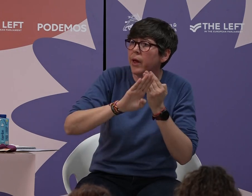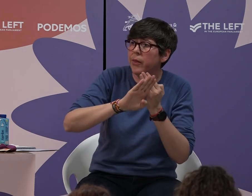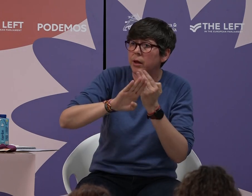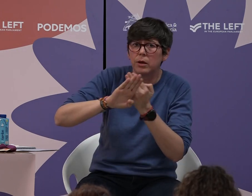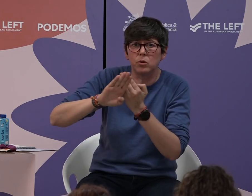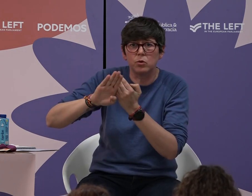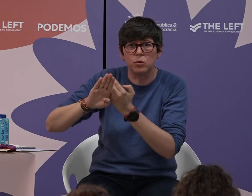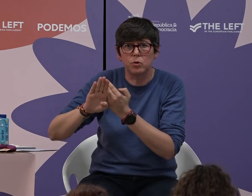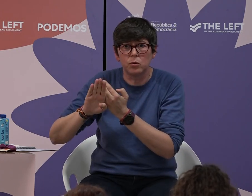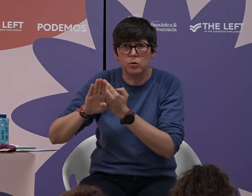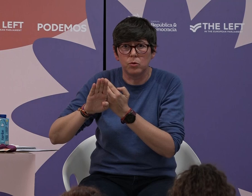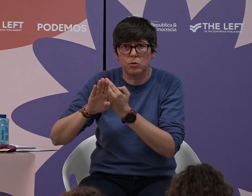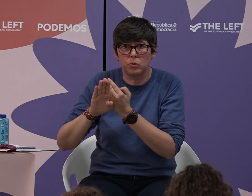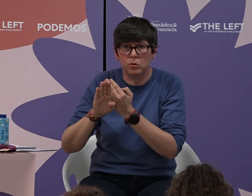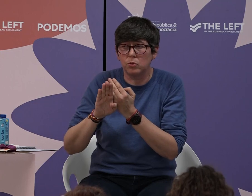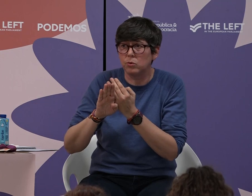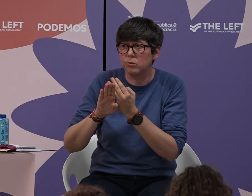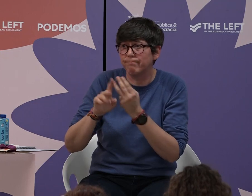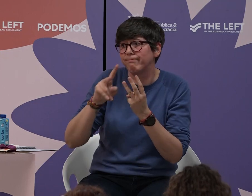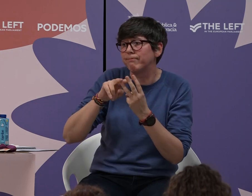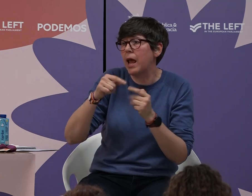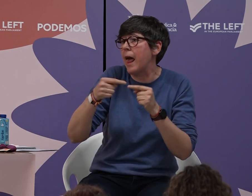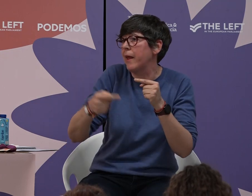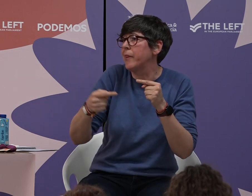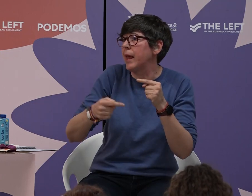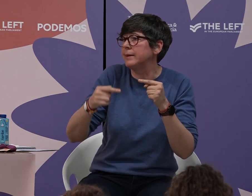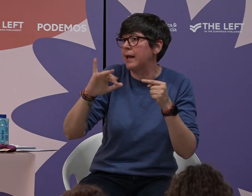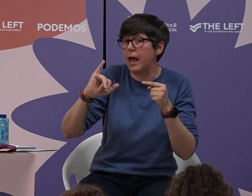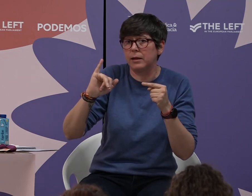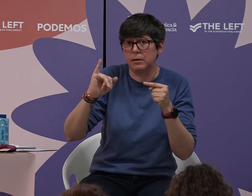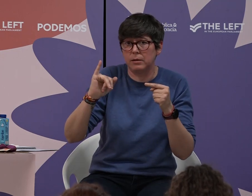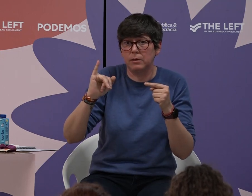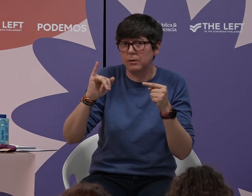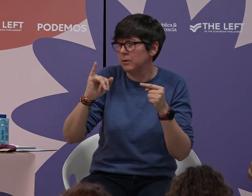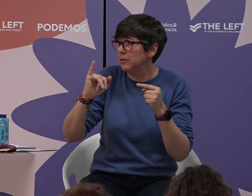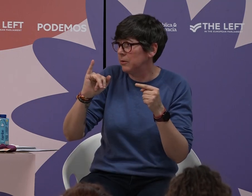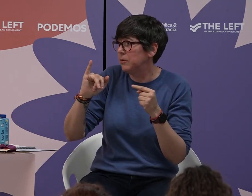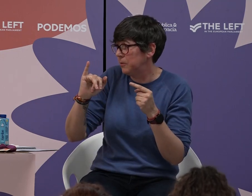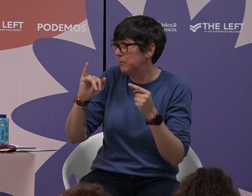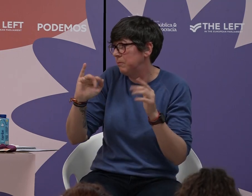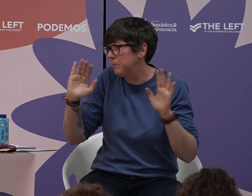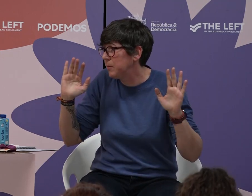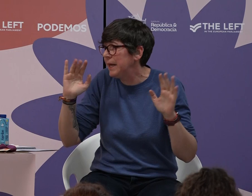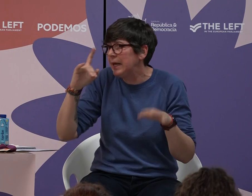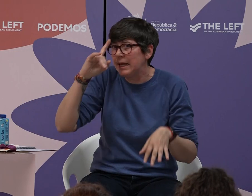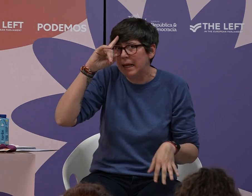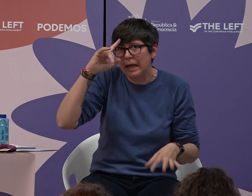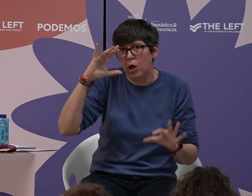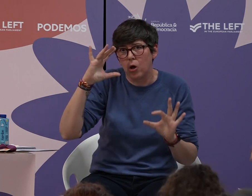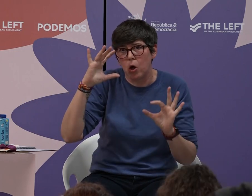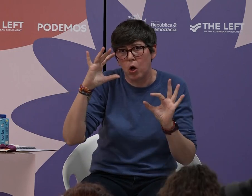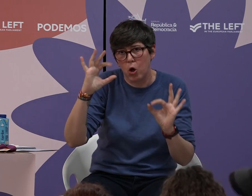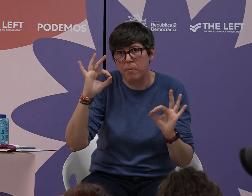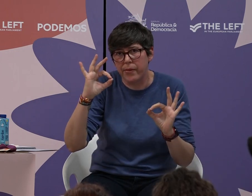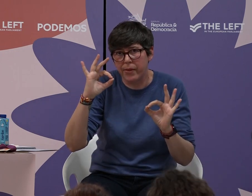por qué no cuidamos al vecindario Por qué Y hay muchas carencias muchas carencias en